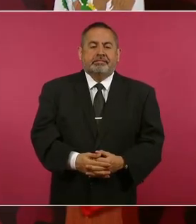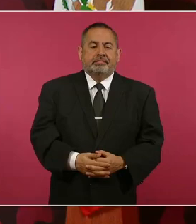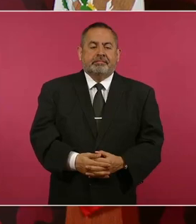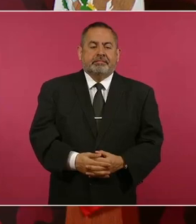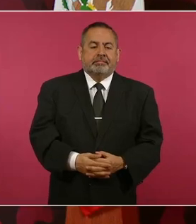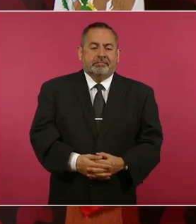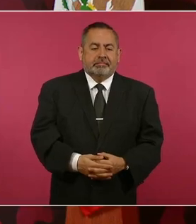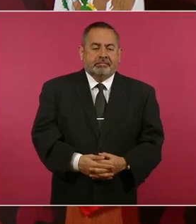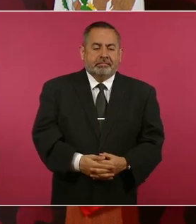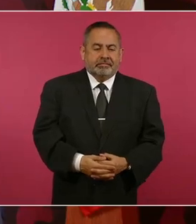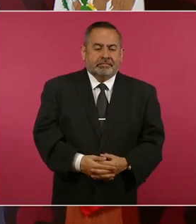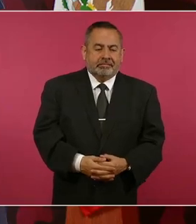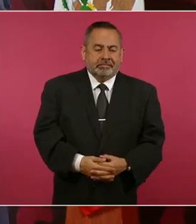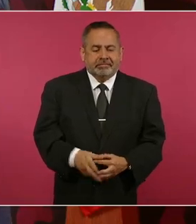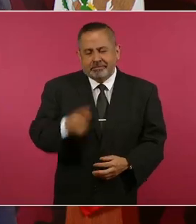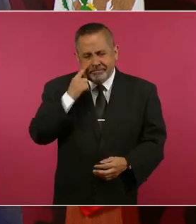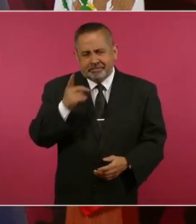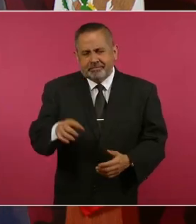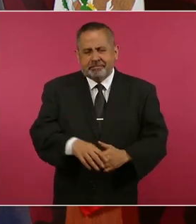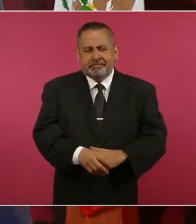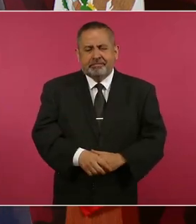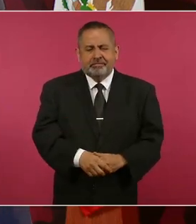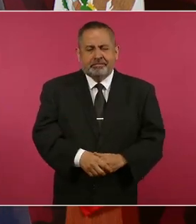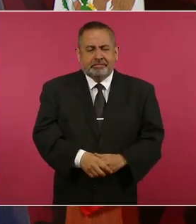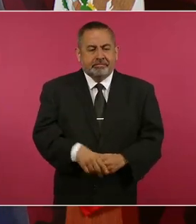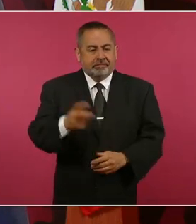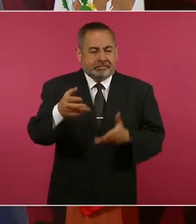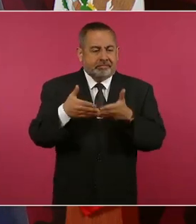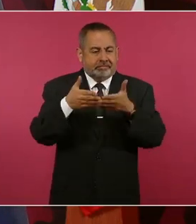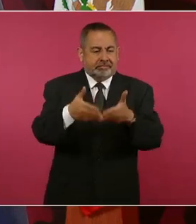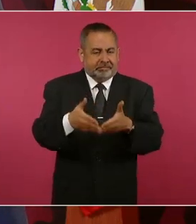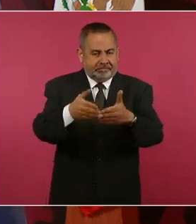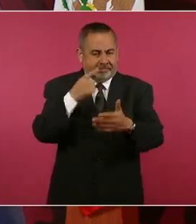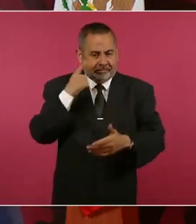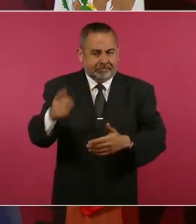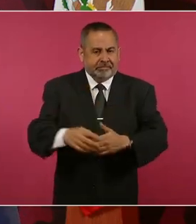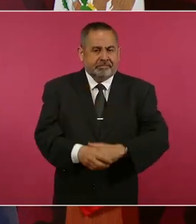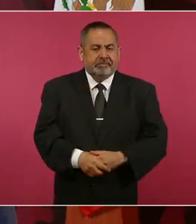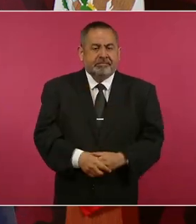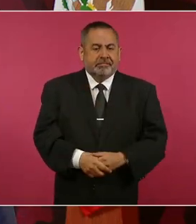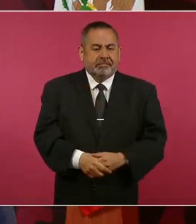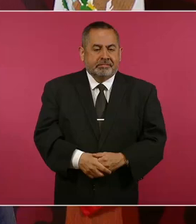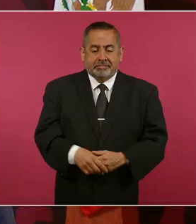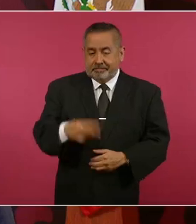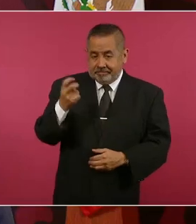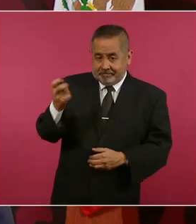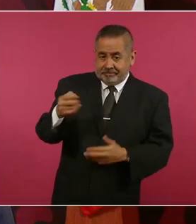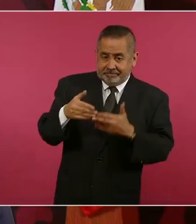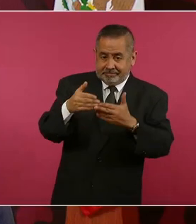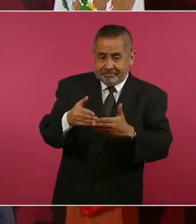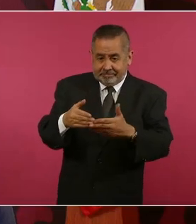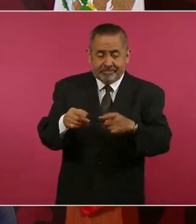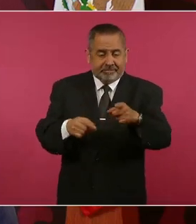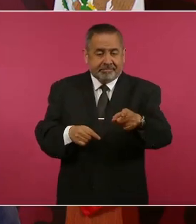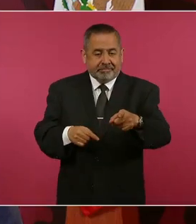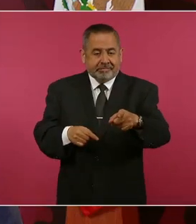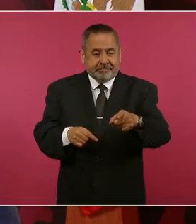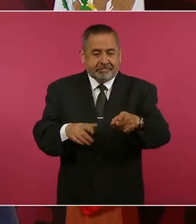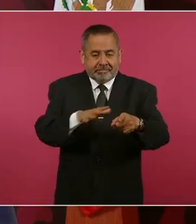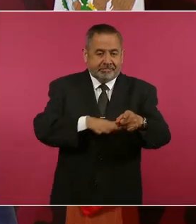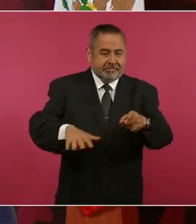A ver si hay, bueno, este es el barco. En este barco, este es el